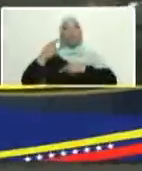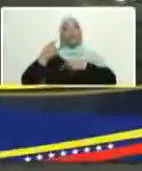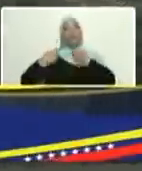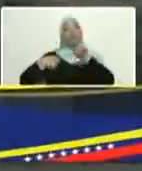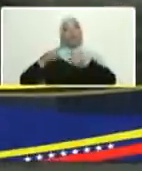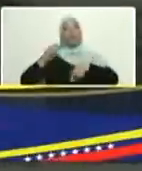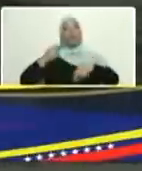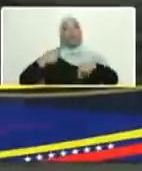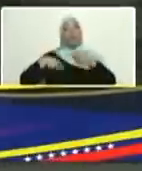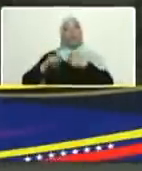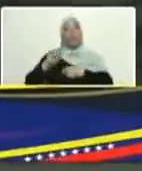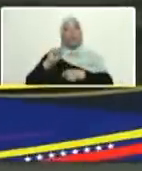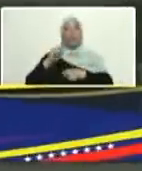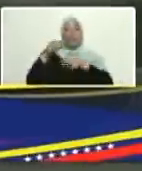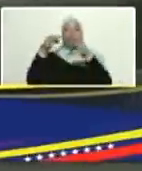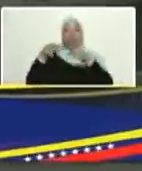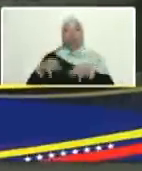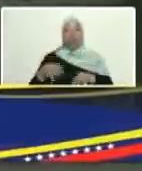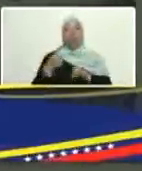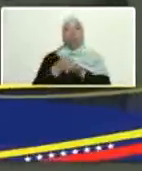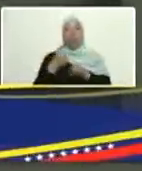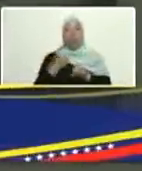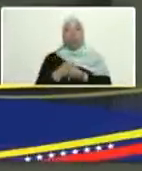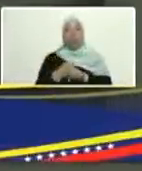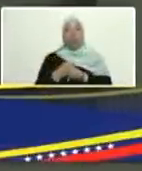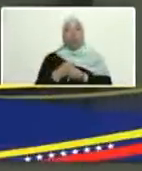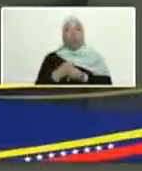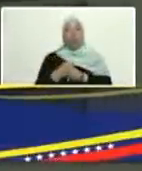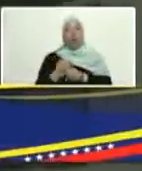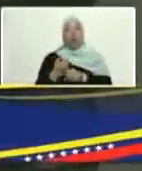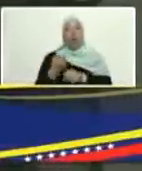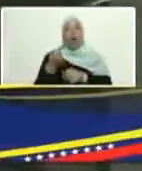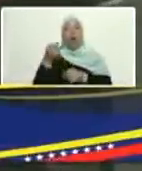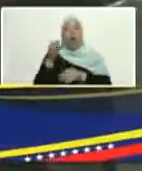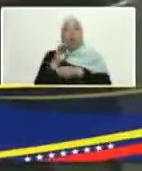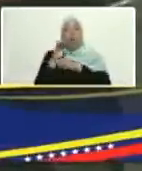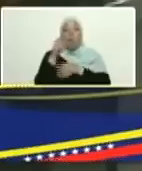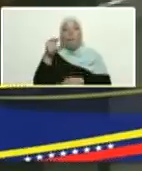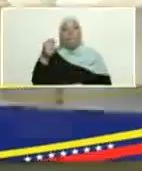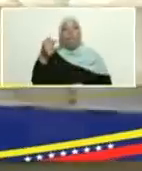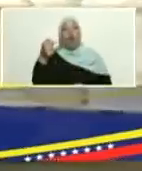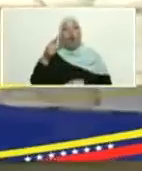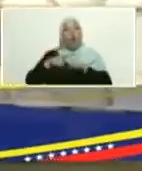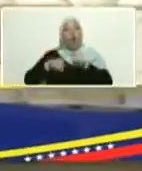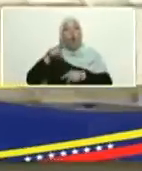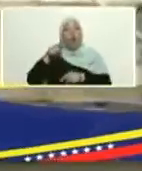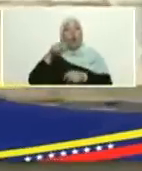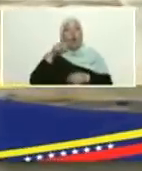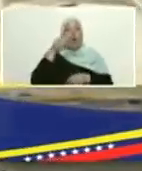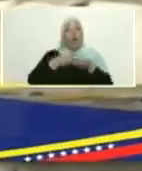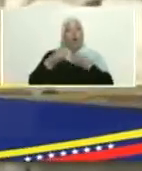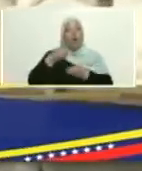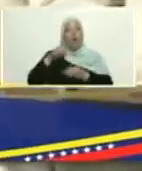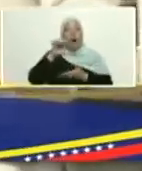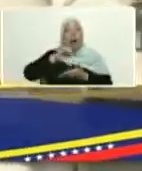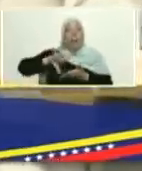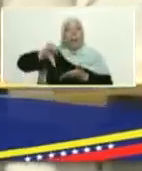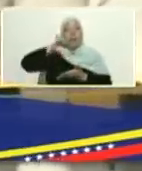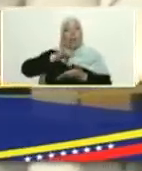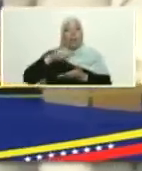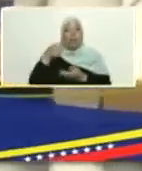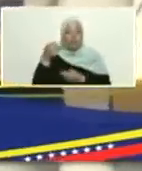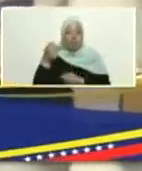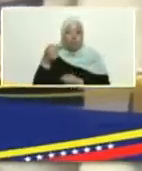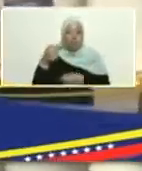sido un impacto considerable en lo que es el ahorro, en el costo de producción, presidente. Pero también ha